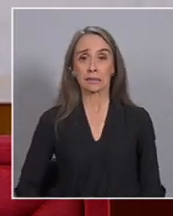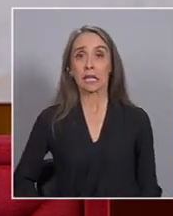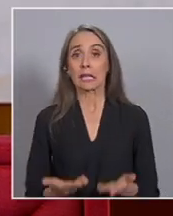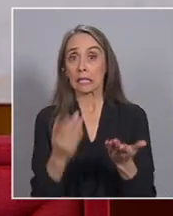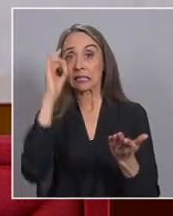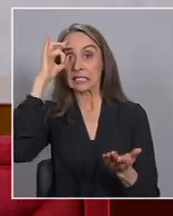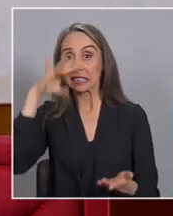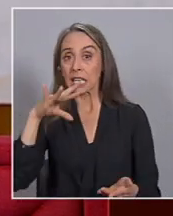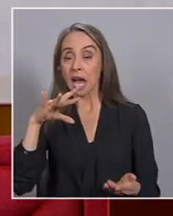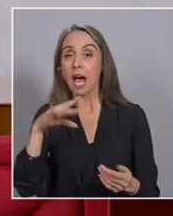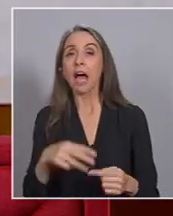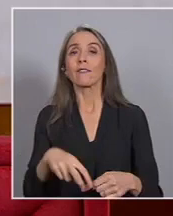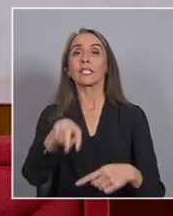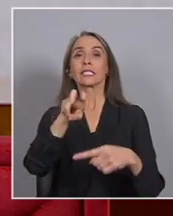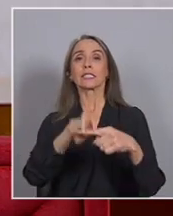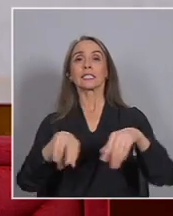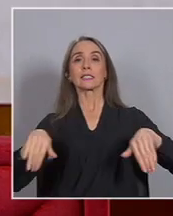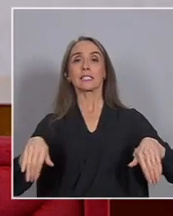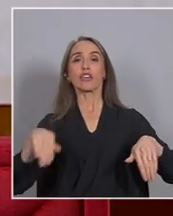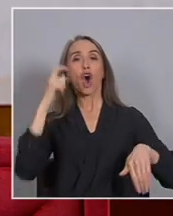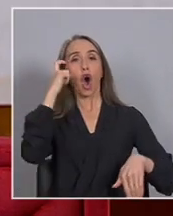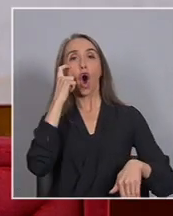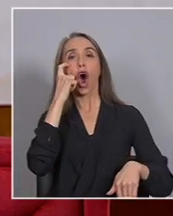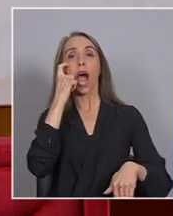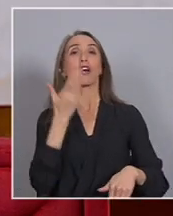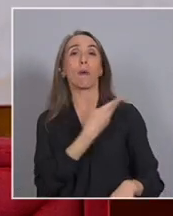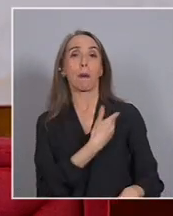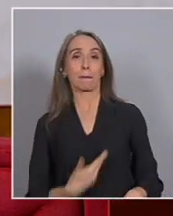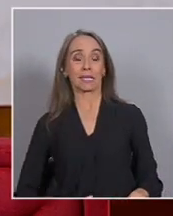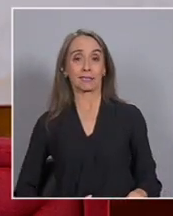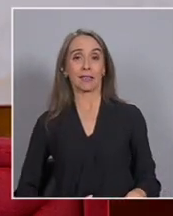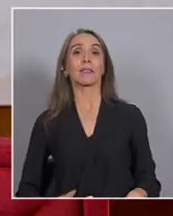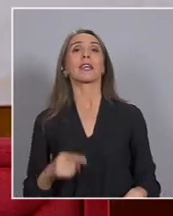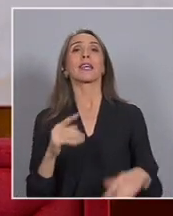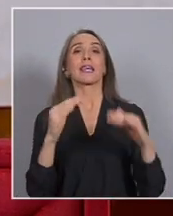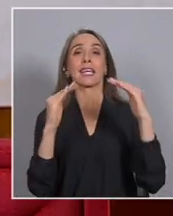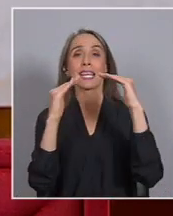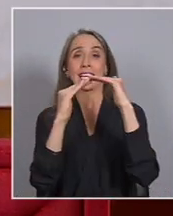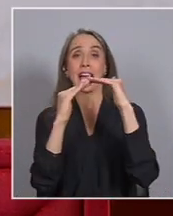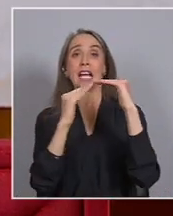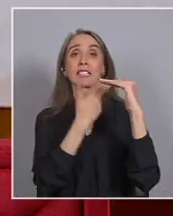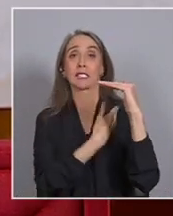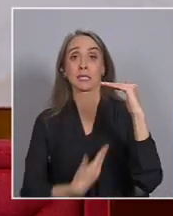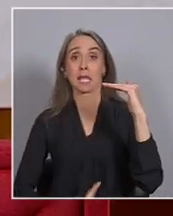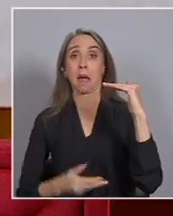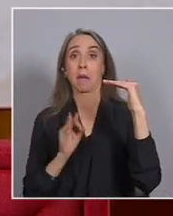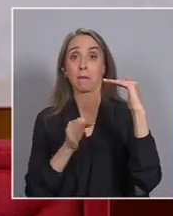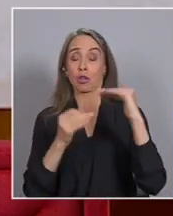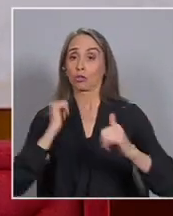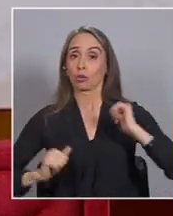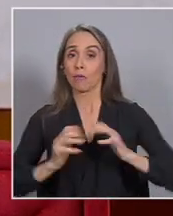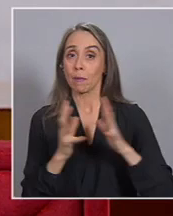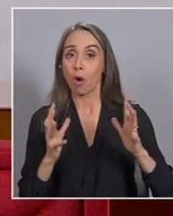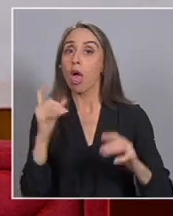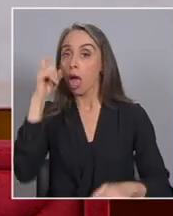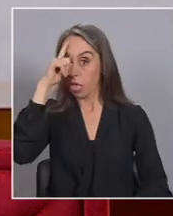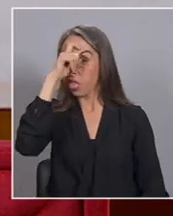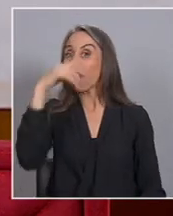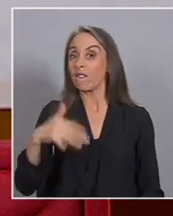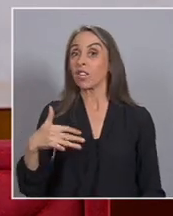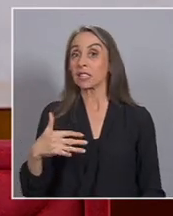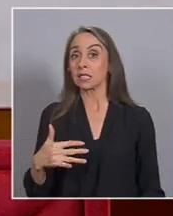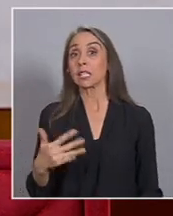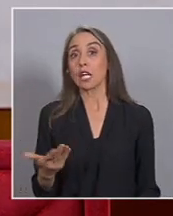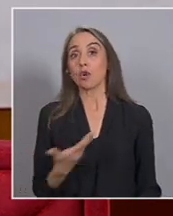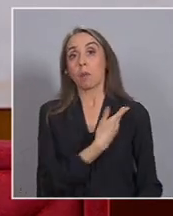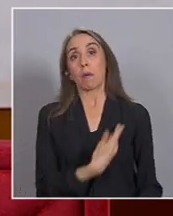Sabemos que estar en el sillón de O'Higgins, en la casa donde tanto se sufre, es difícil per se. Pero